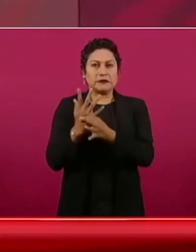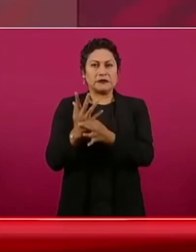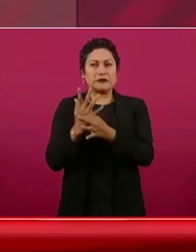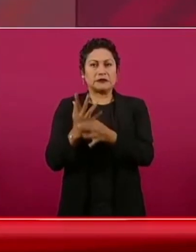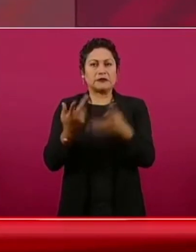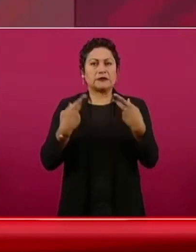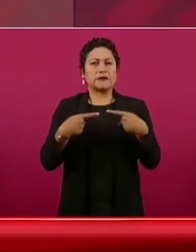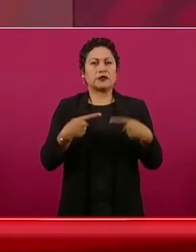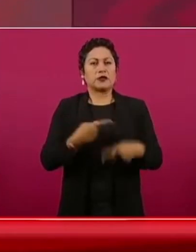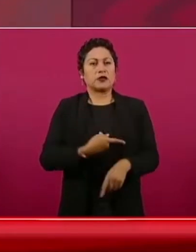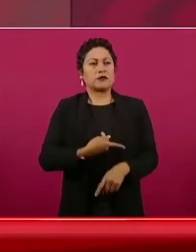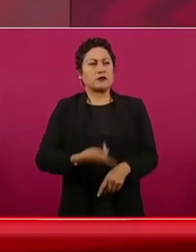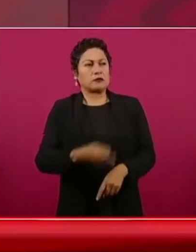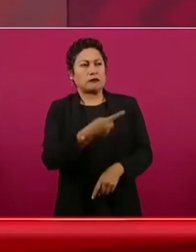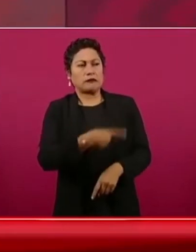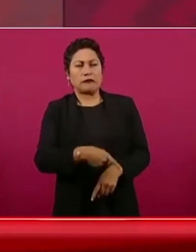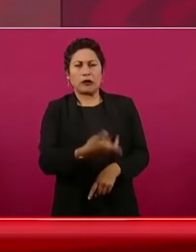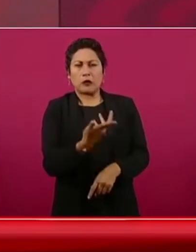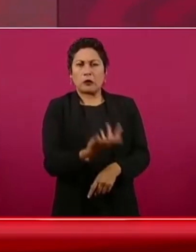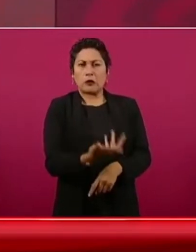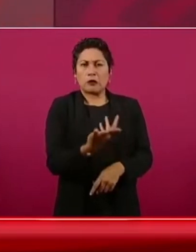no trabajan